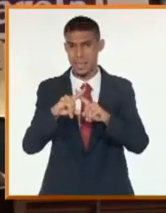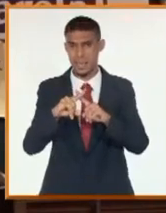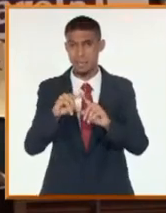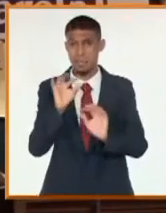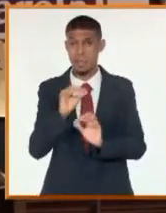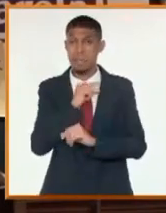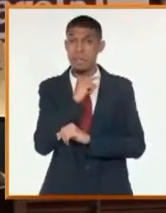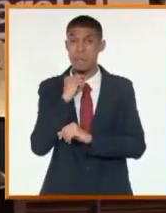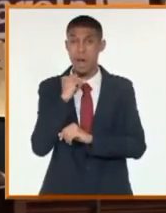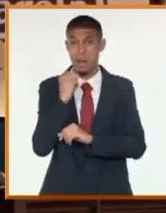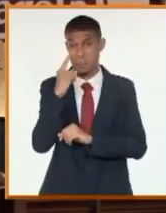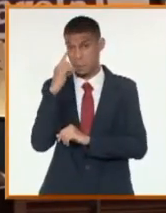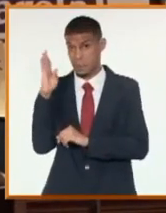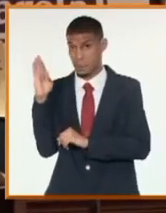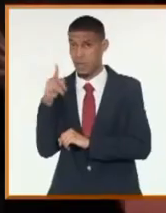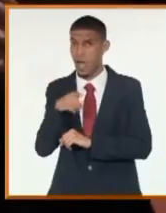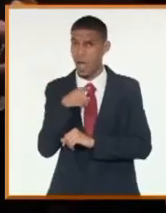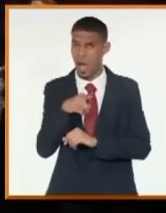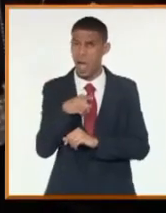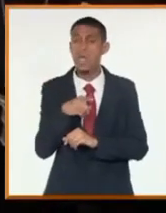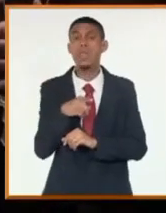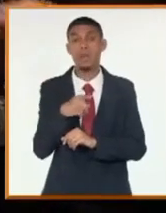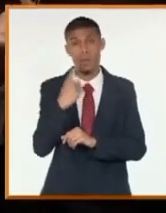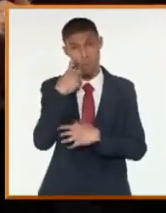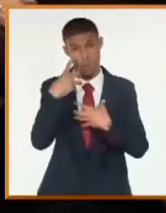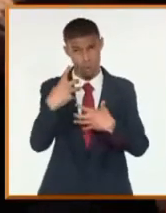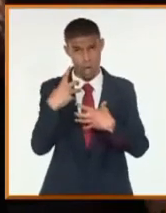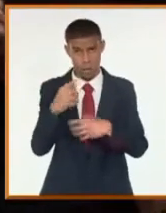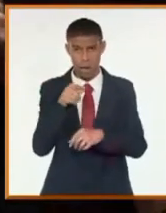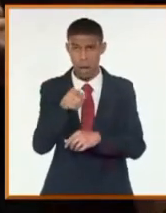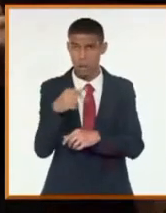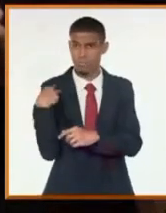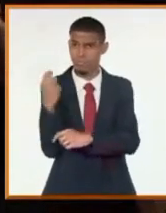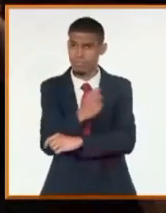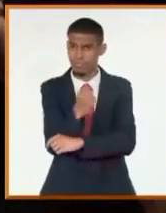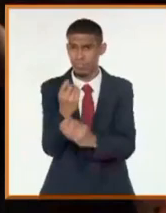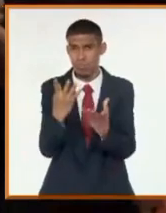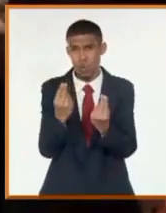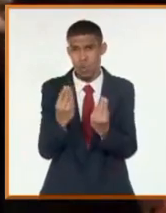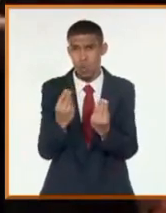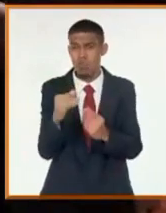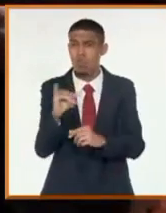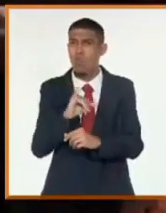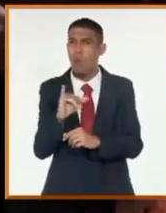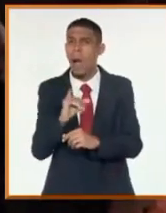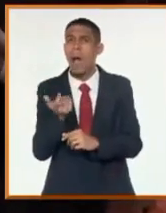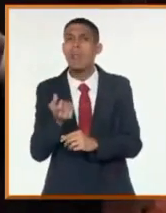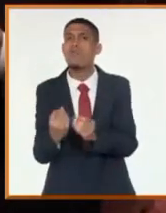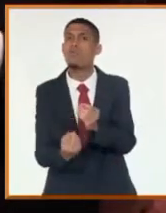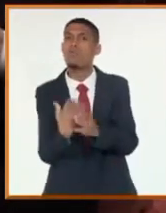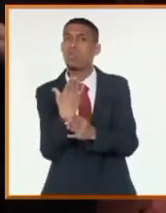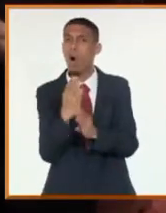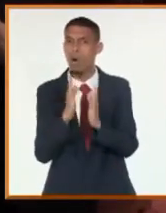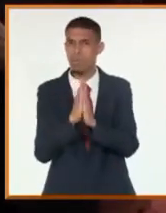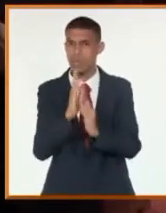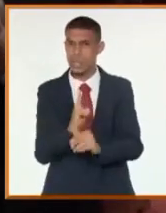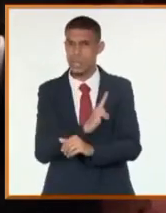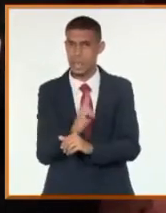intelectual, una importante labor educativa y una importante labor como humanista. Y desde ahí Félix